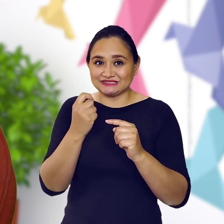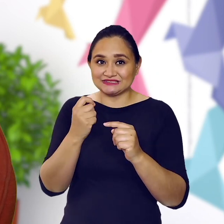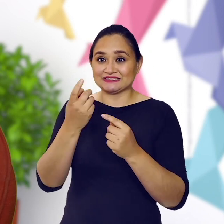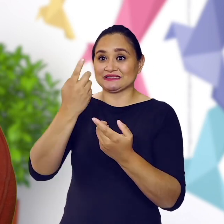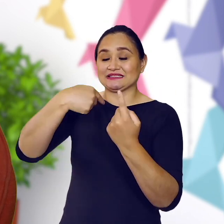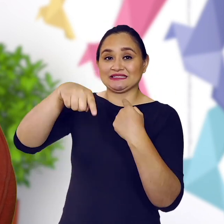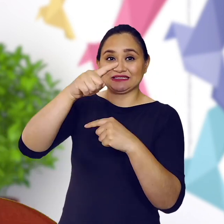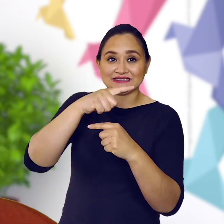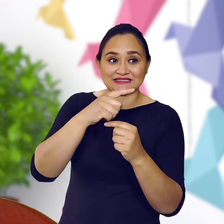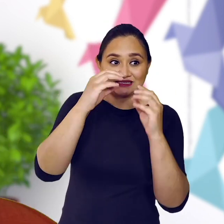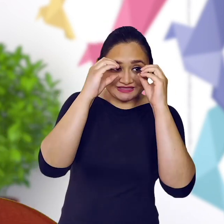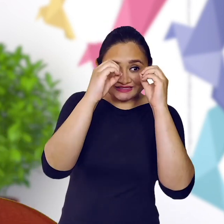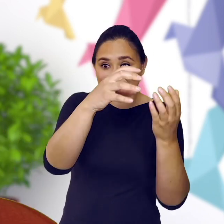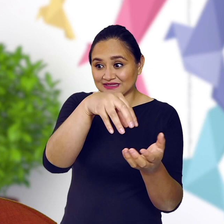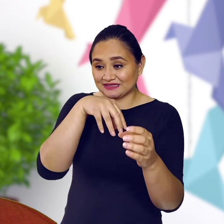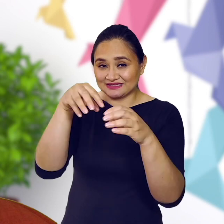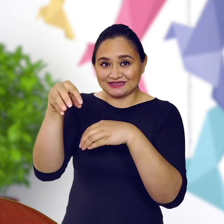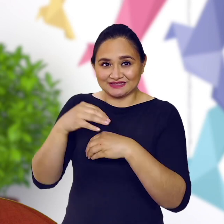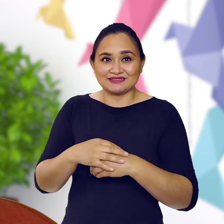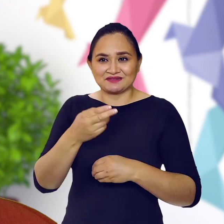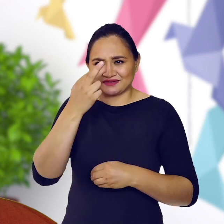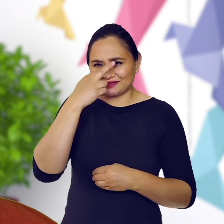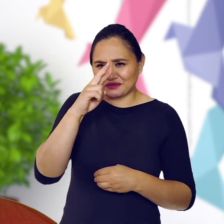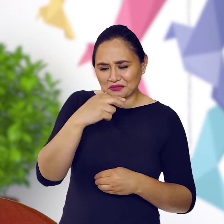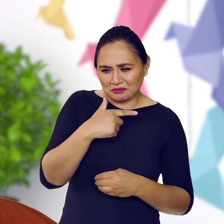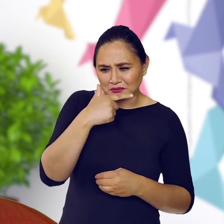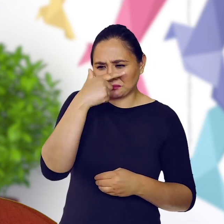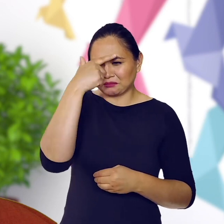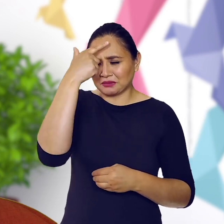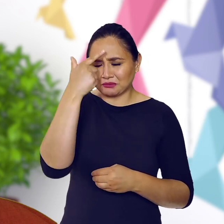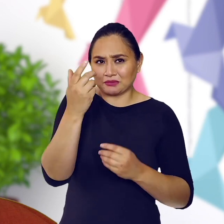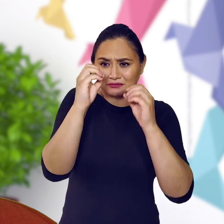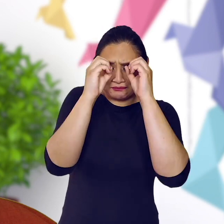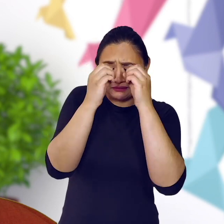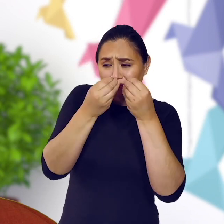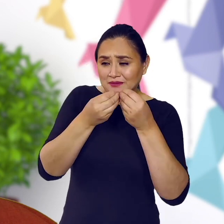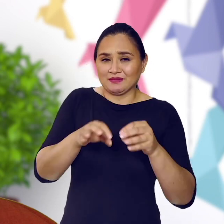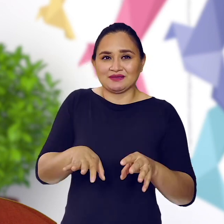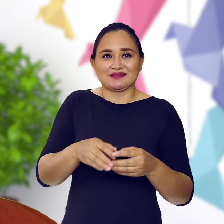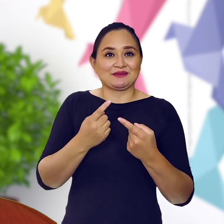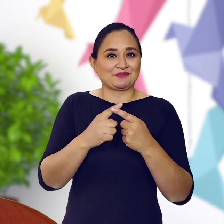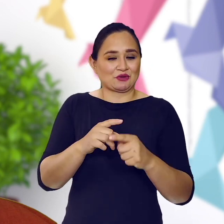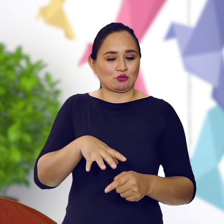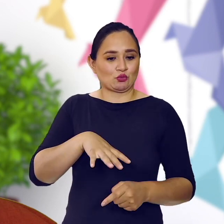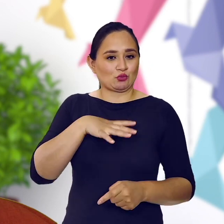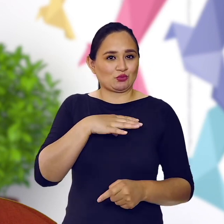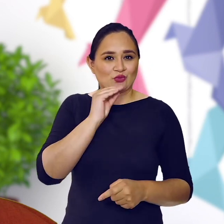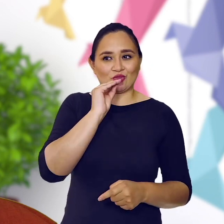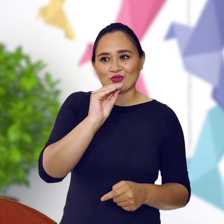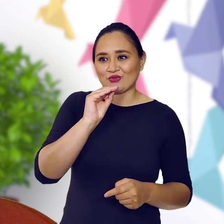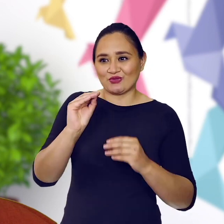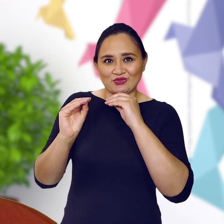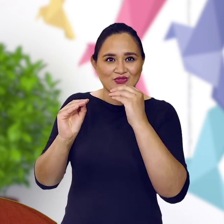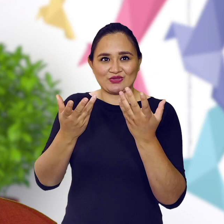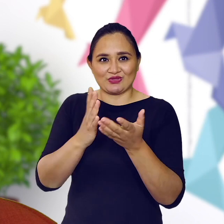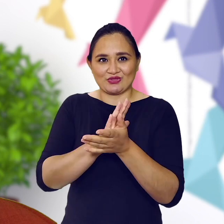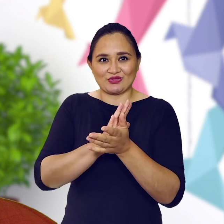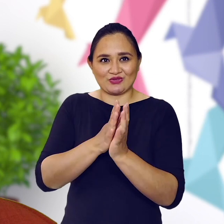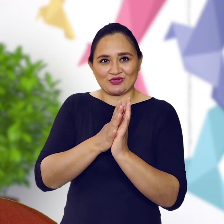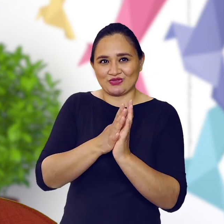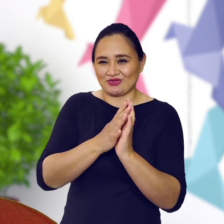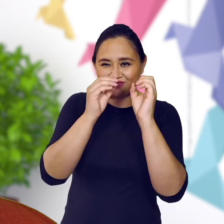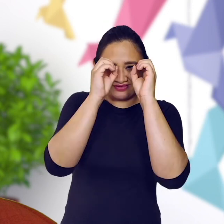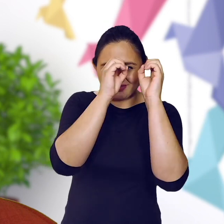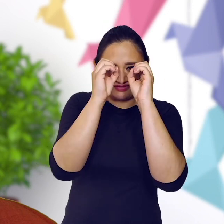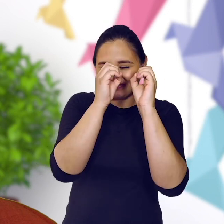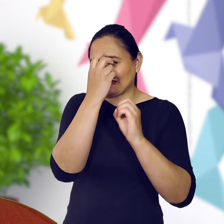para recuperarlos. El ratón sentía mucha vergüenza de andar sin sus lentes, pero por orgullo no le dijo a nadie que sin ellos no podía